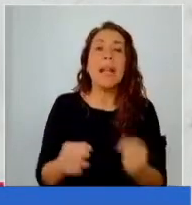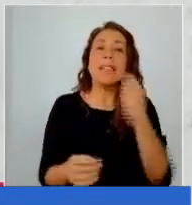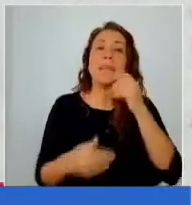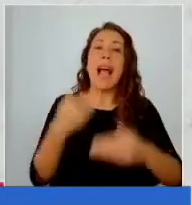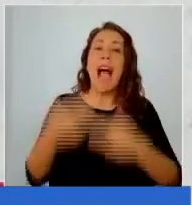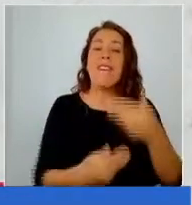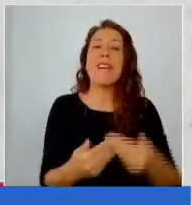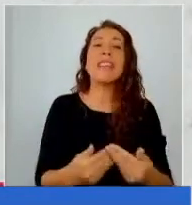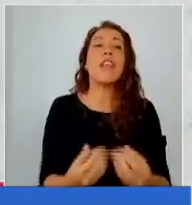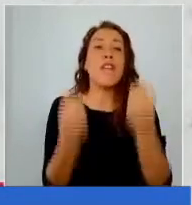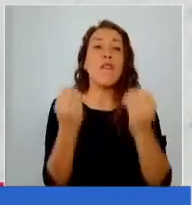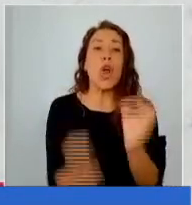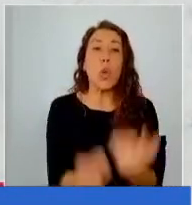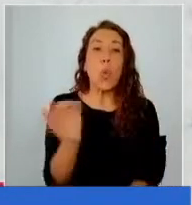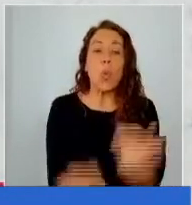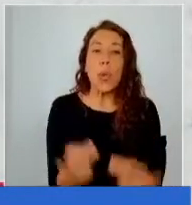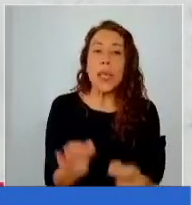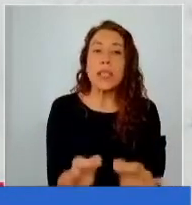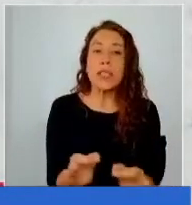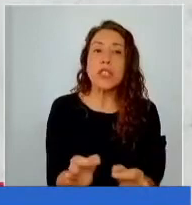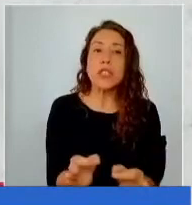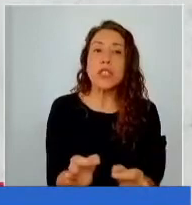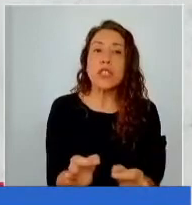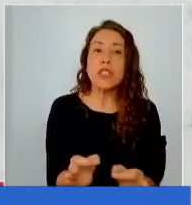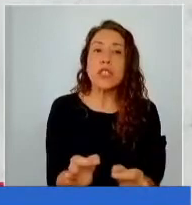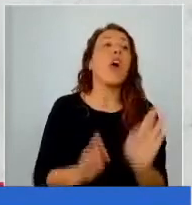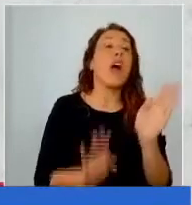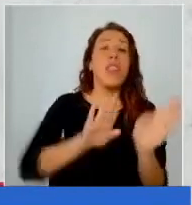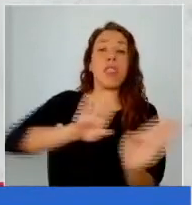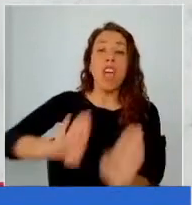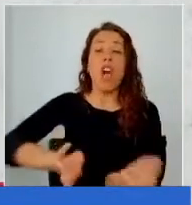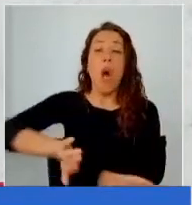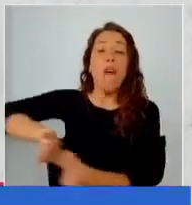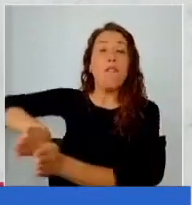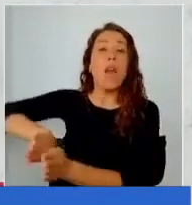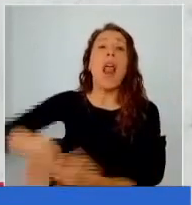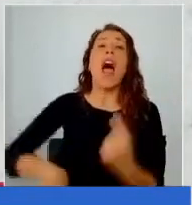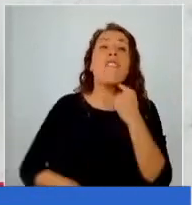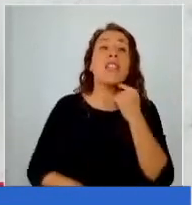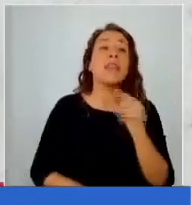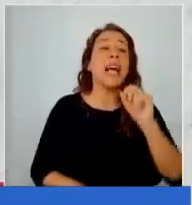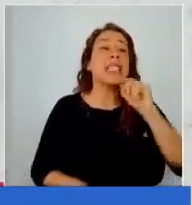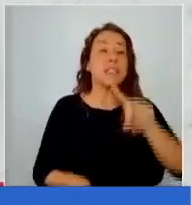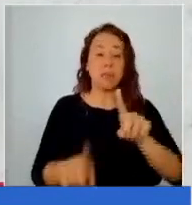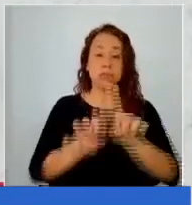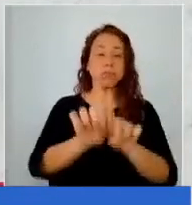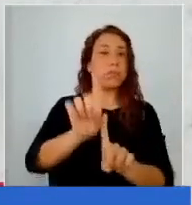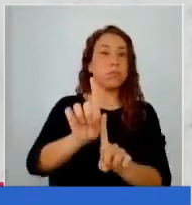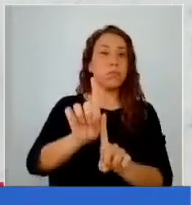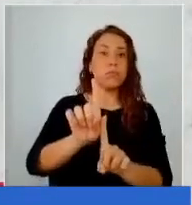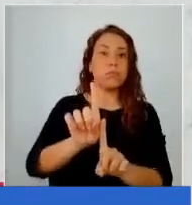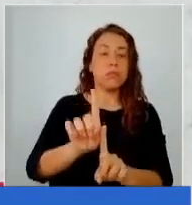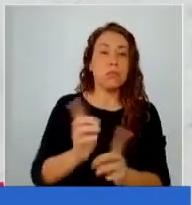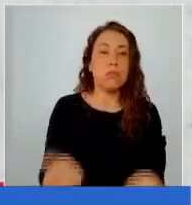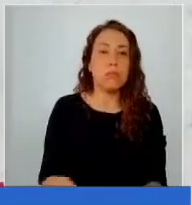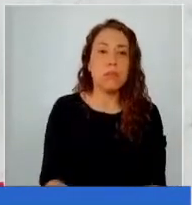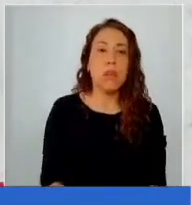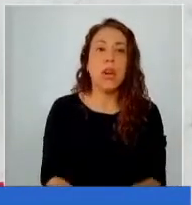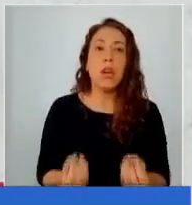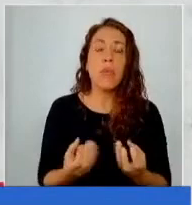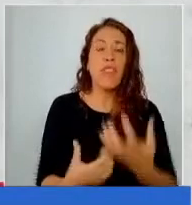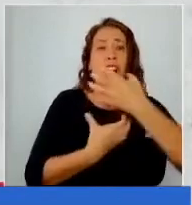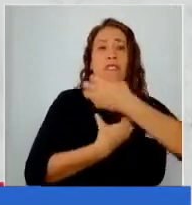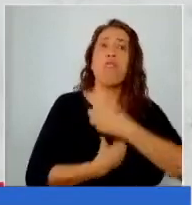proceso pero que dejó a las víctimas en una situación de desventaja y desequilibrio y genera frustración